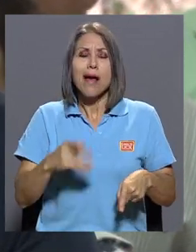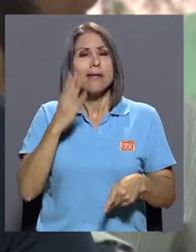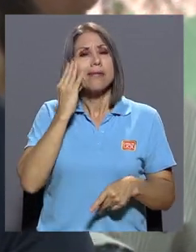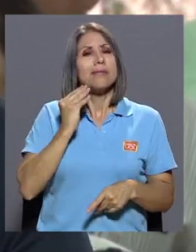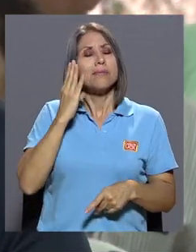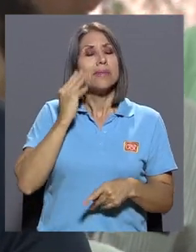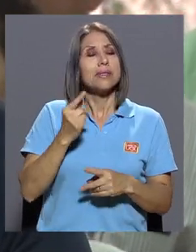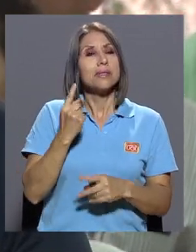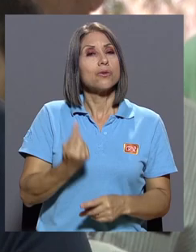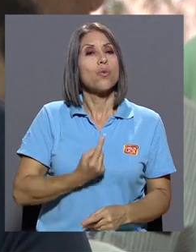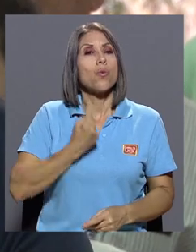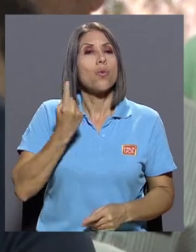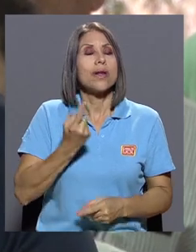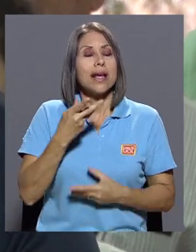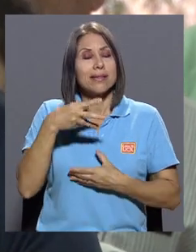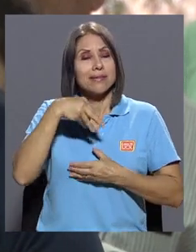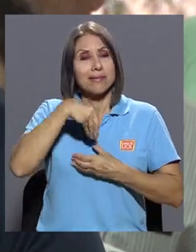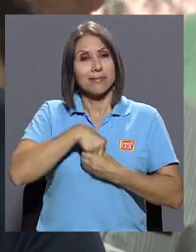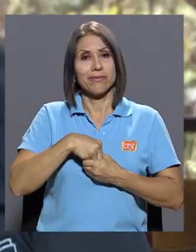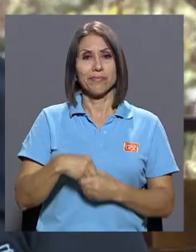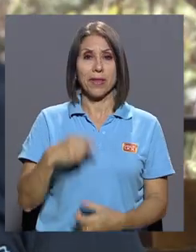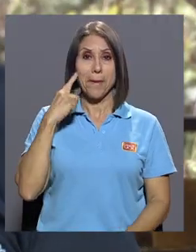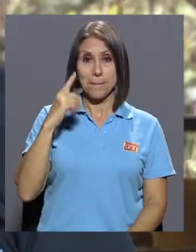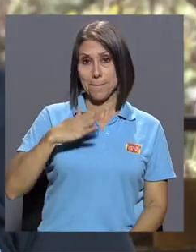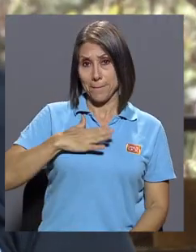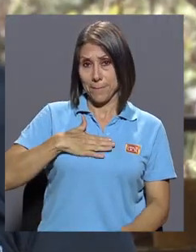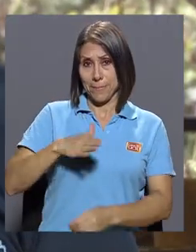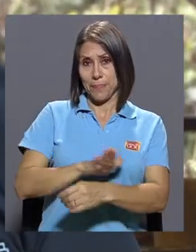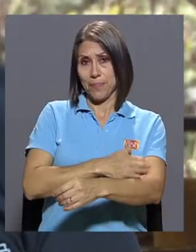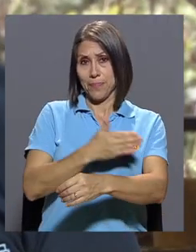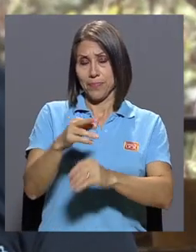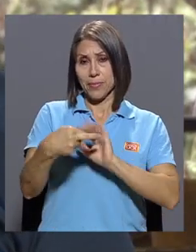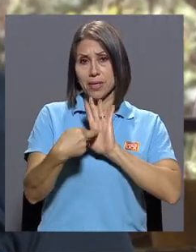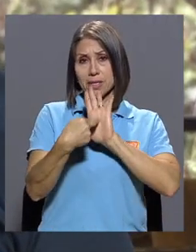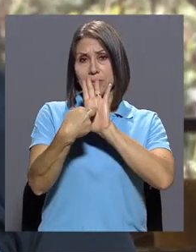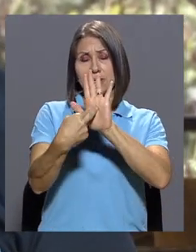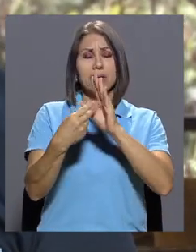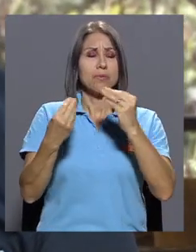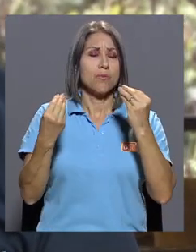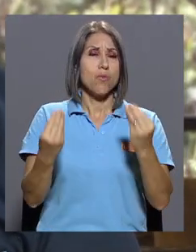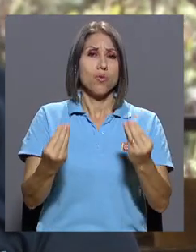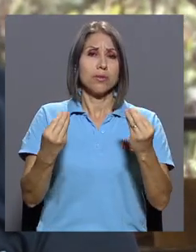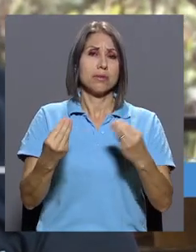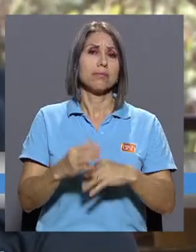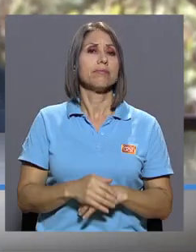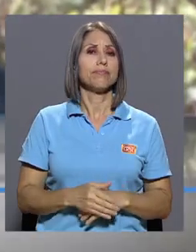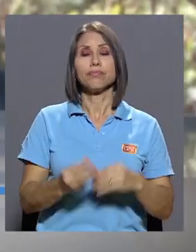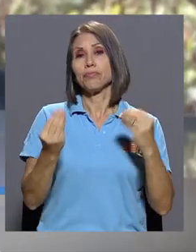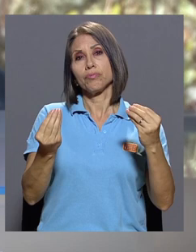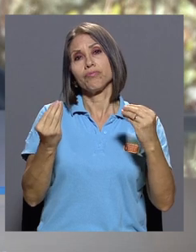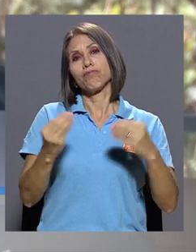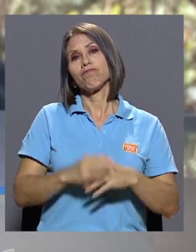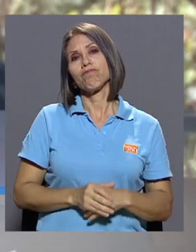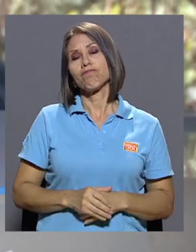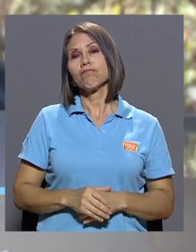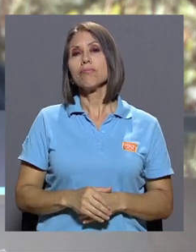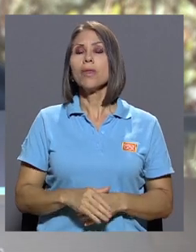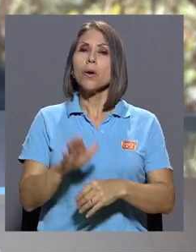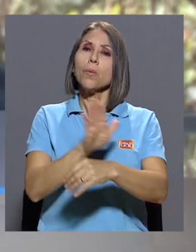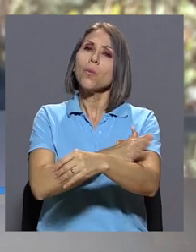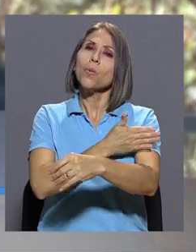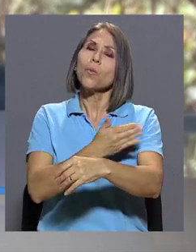vivir experiencias únicas. Para mí, la música representa muchísimo, muchísimo.